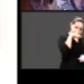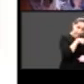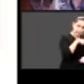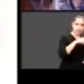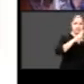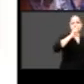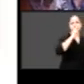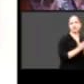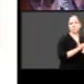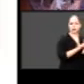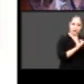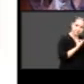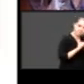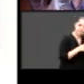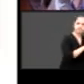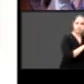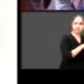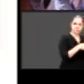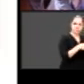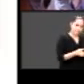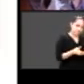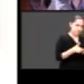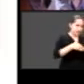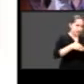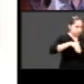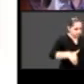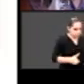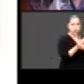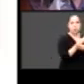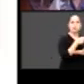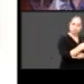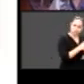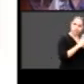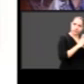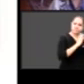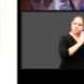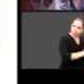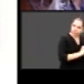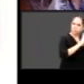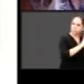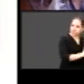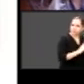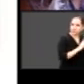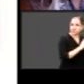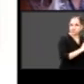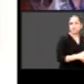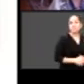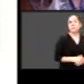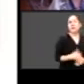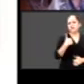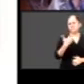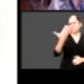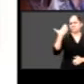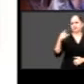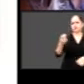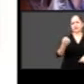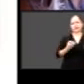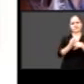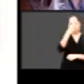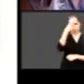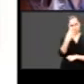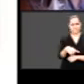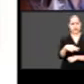México para con quien también trabajé y estamos utilizando estos libros hay un programa piloto en